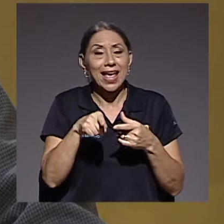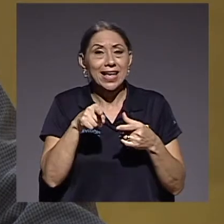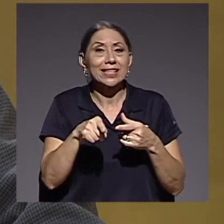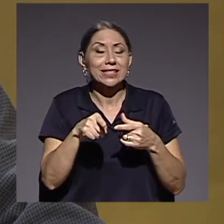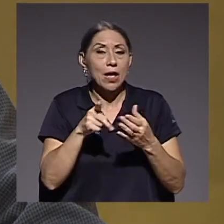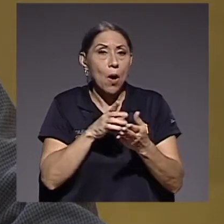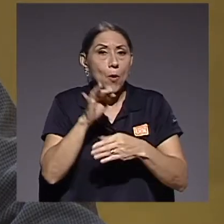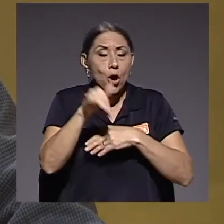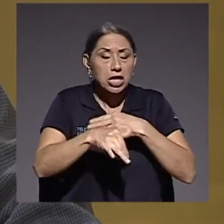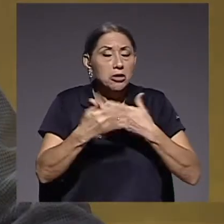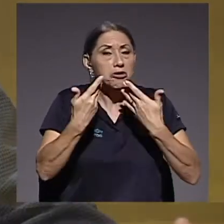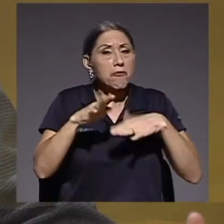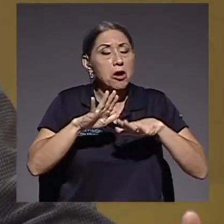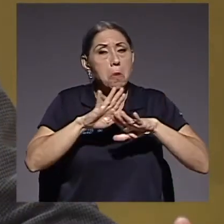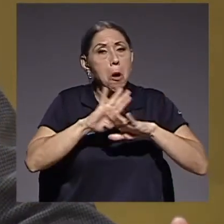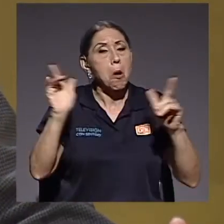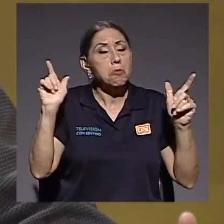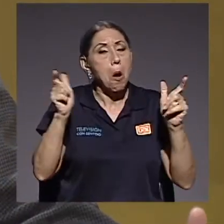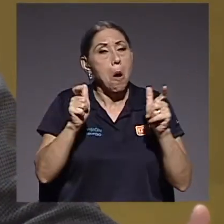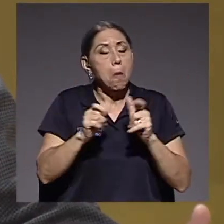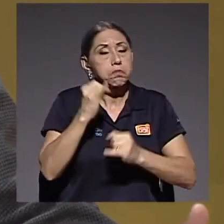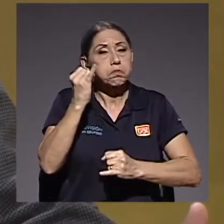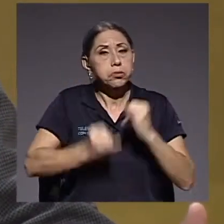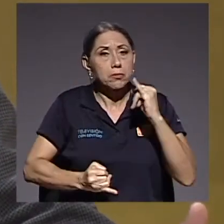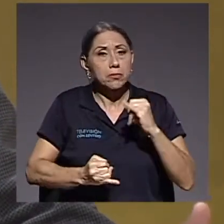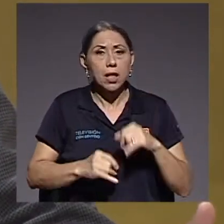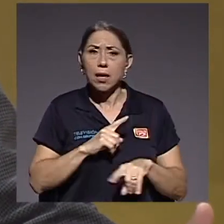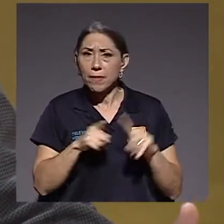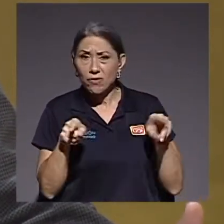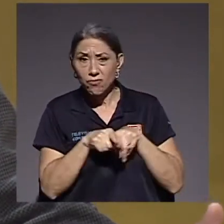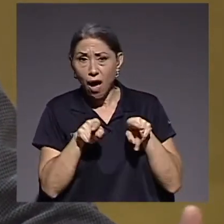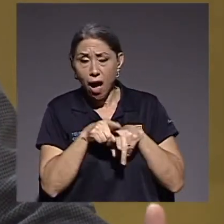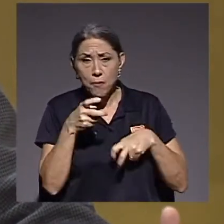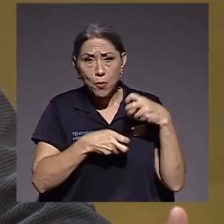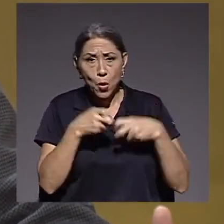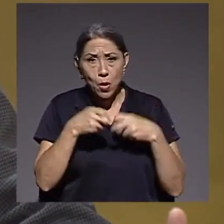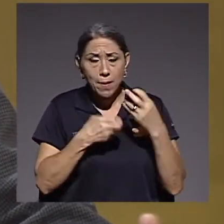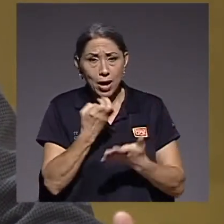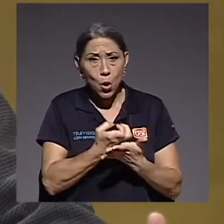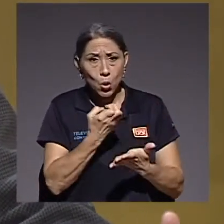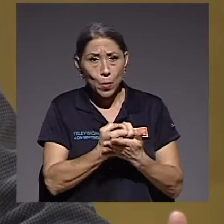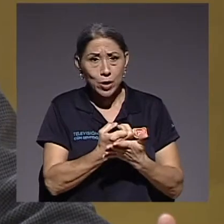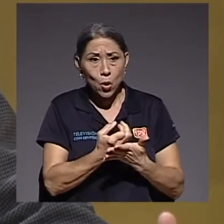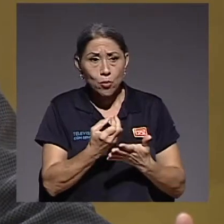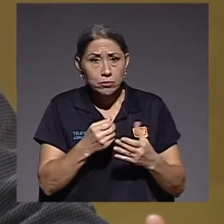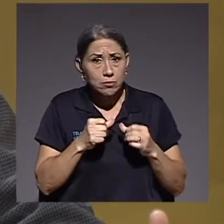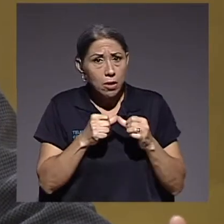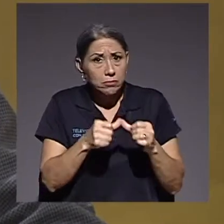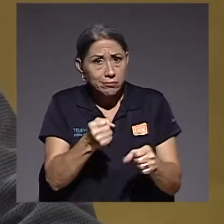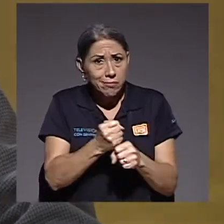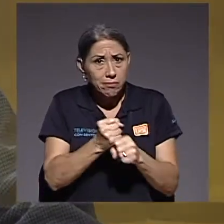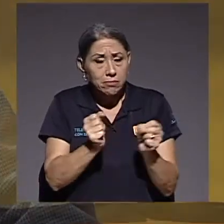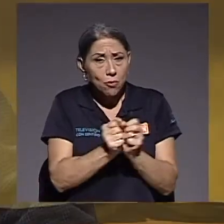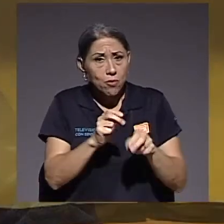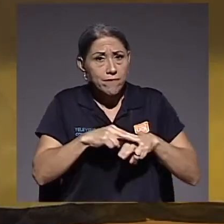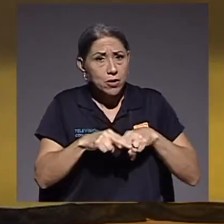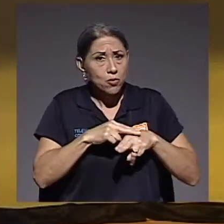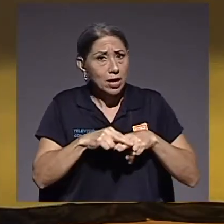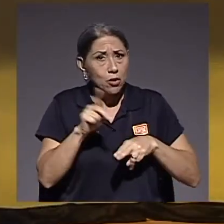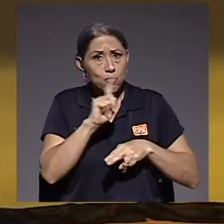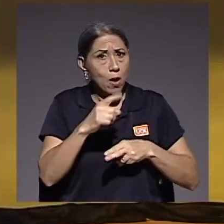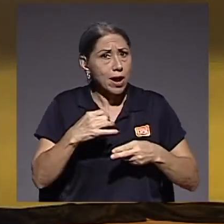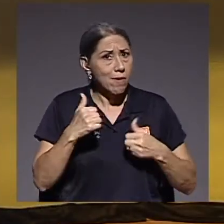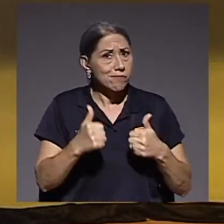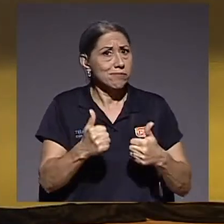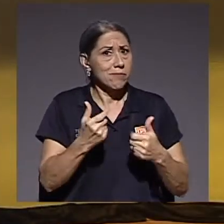ferrocarril. Pero también había un problema económico, ¿verdad? No era rentable la operación del ferrocarril en esa época.